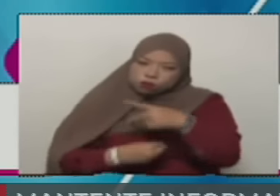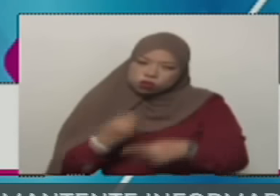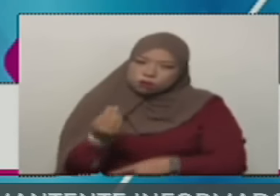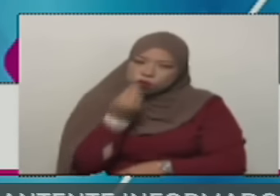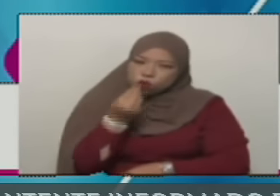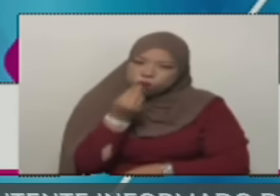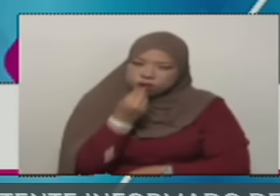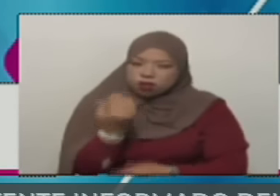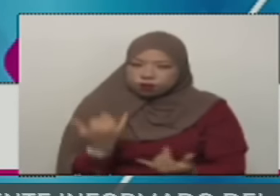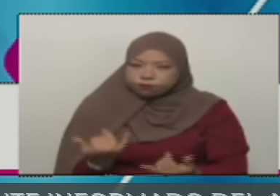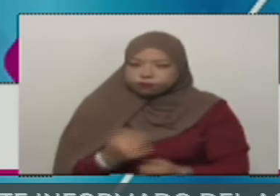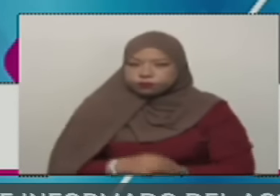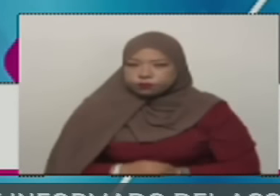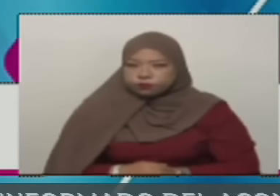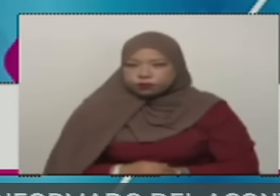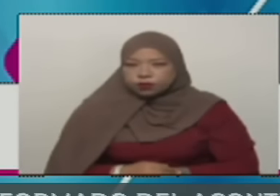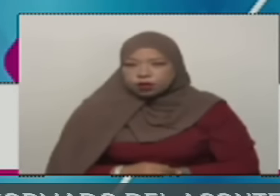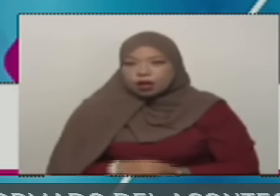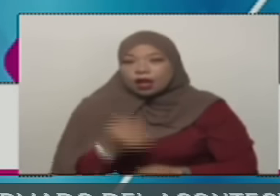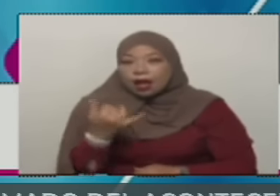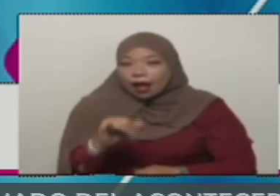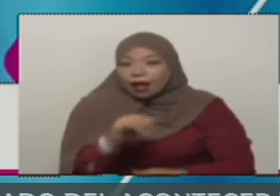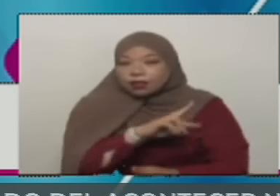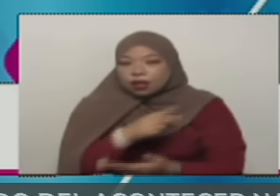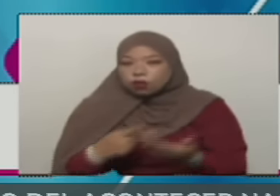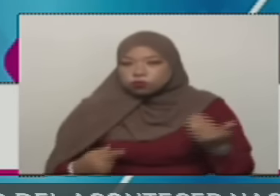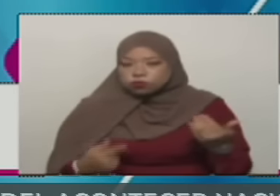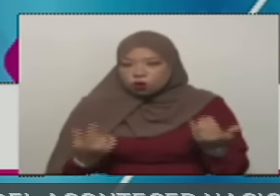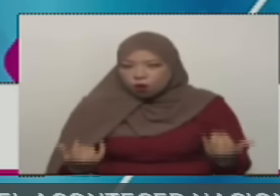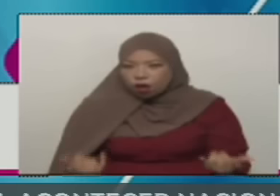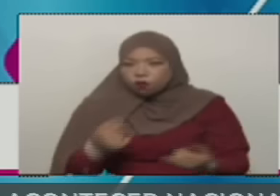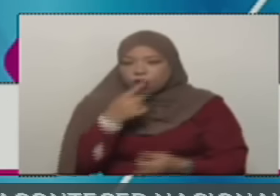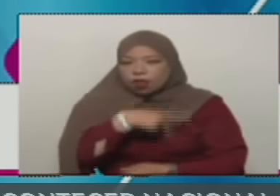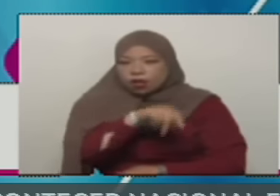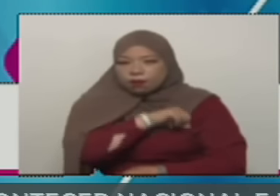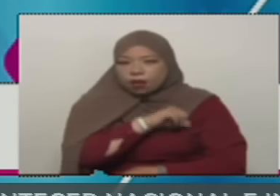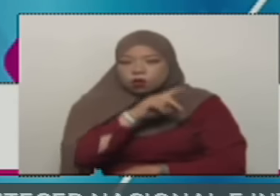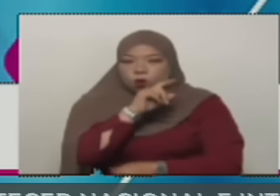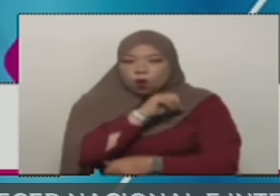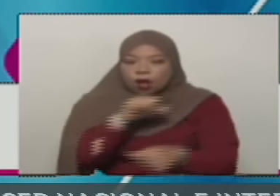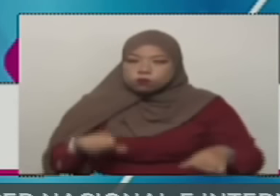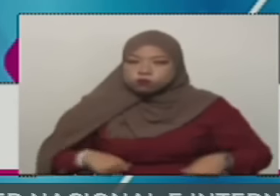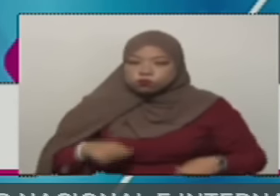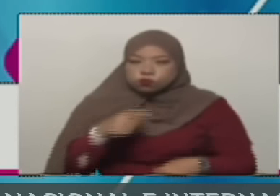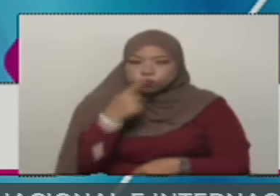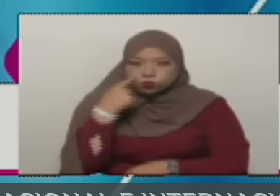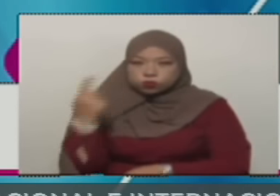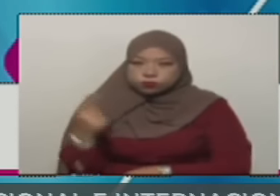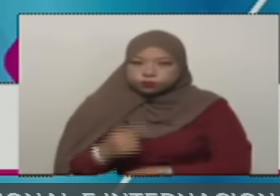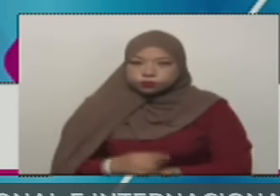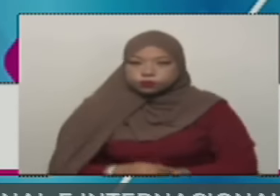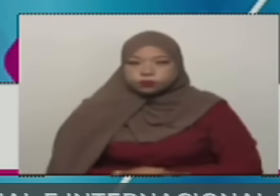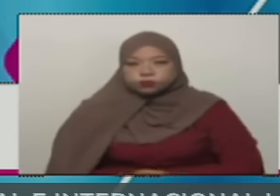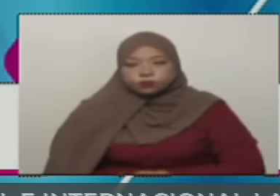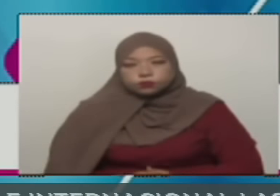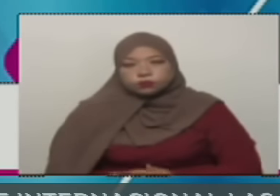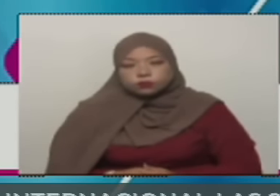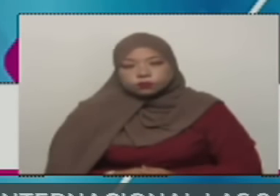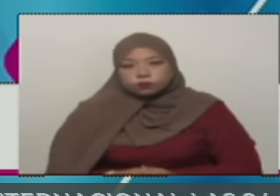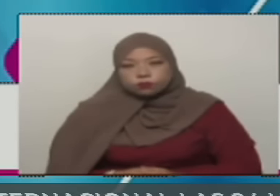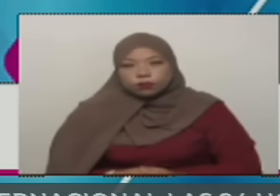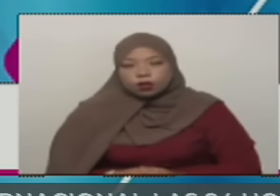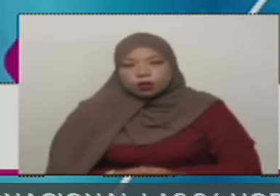Es no estar dependientes de estos 30 productos, es que podamos conseguir nuevas opciones y que podamos tener